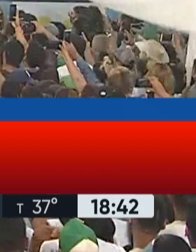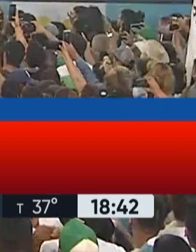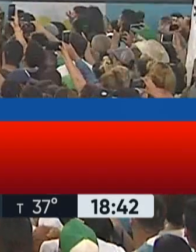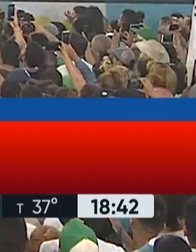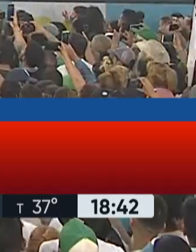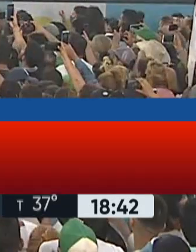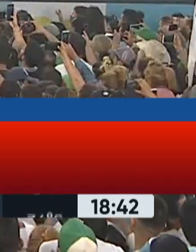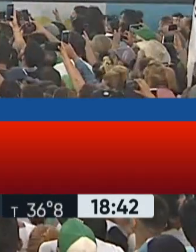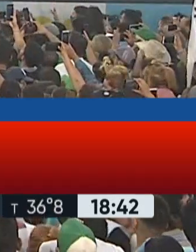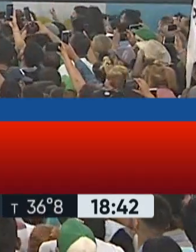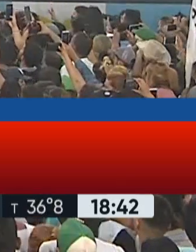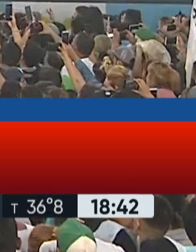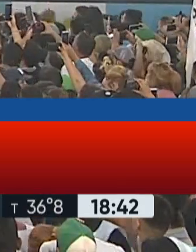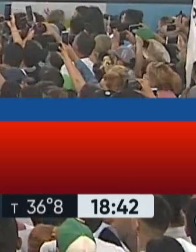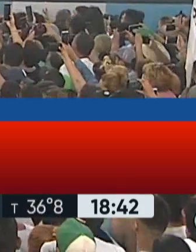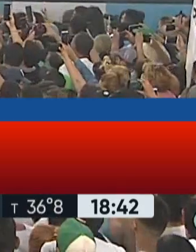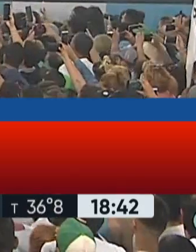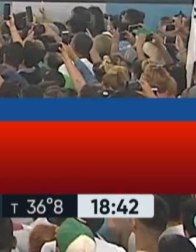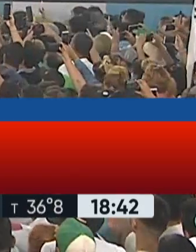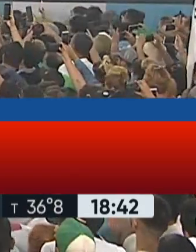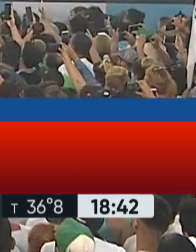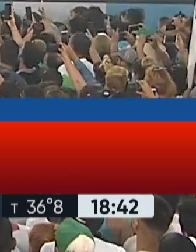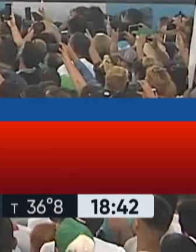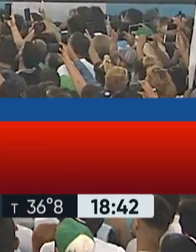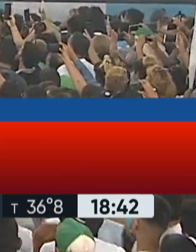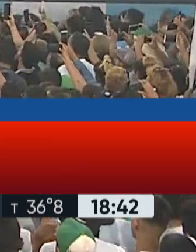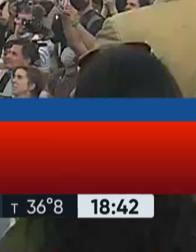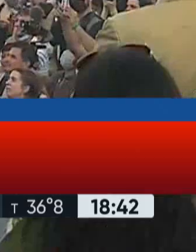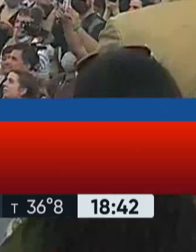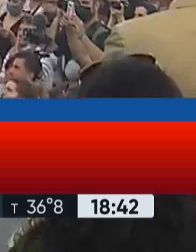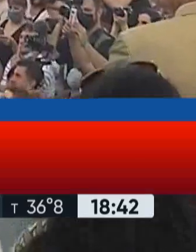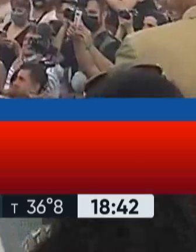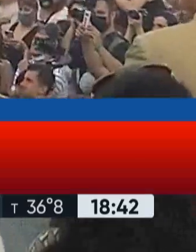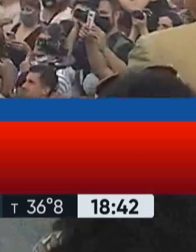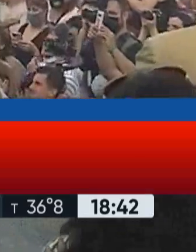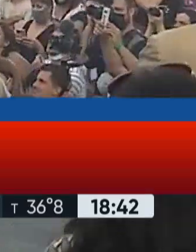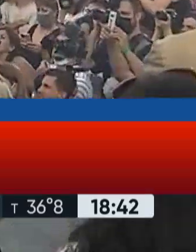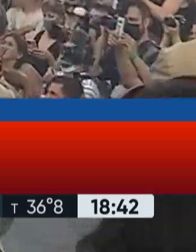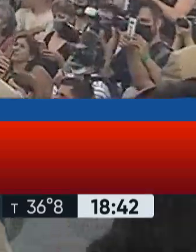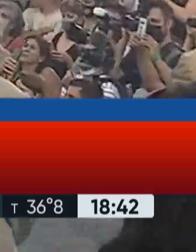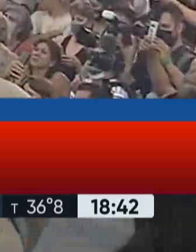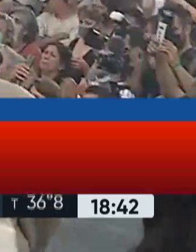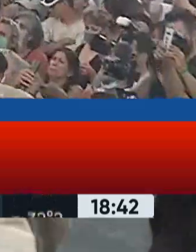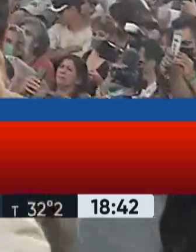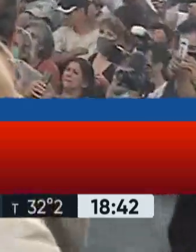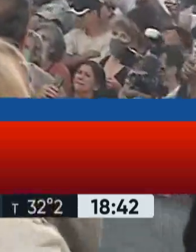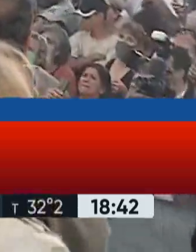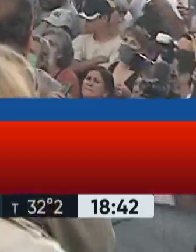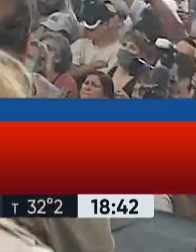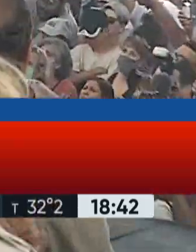nos dejó físicamente. Para todos nosotros, Néstor es básicamente una guía.